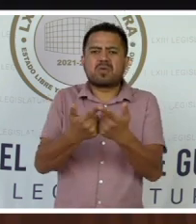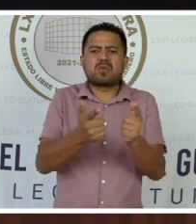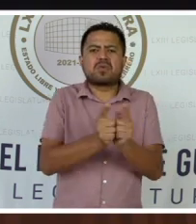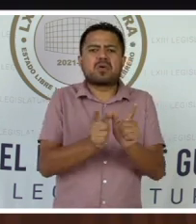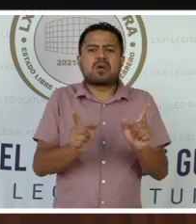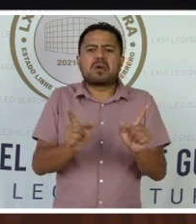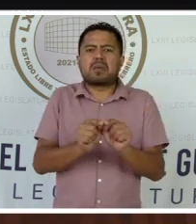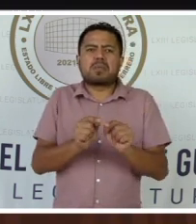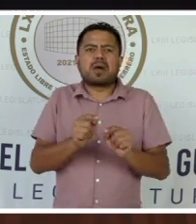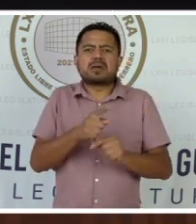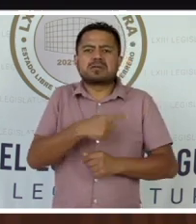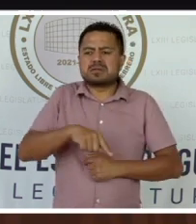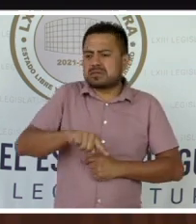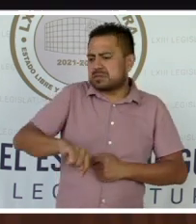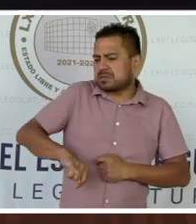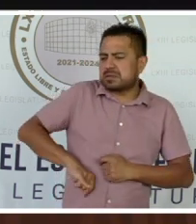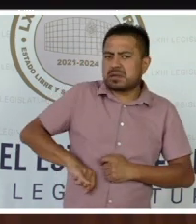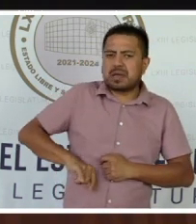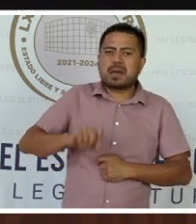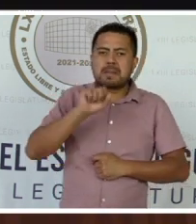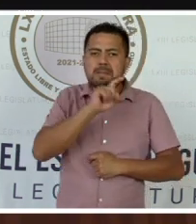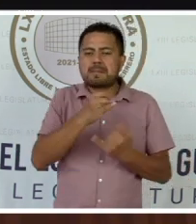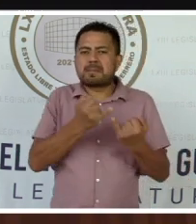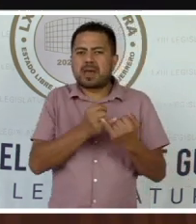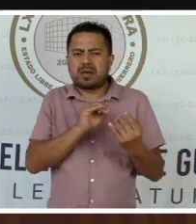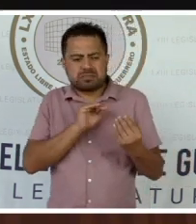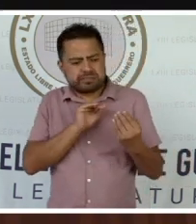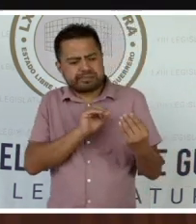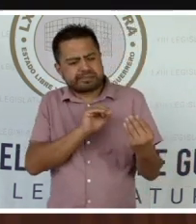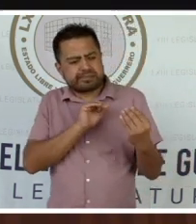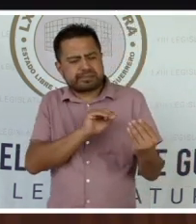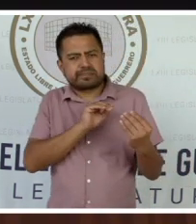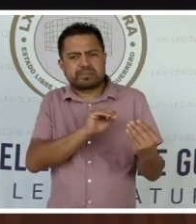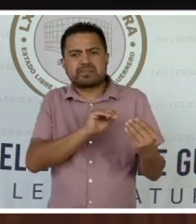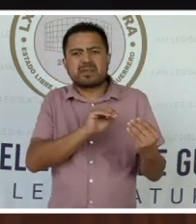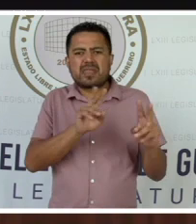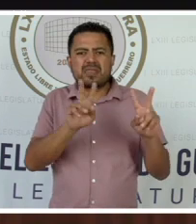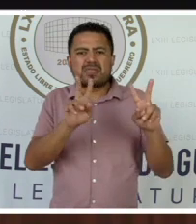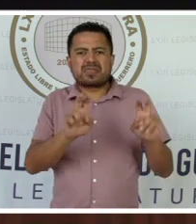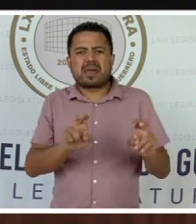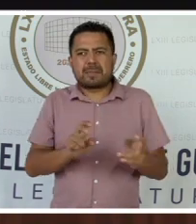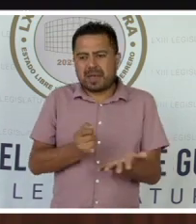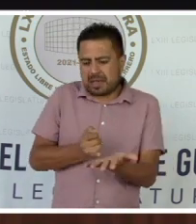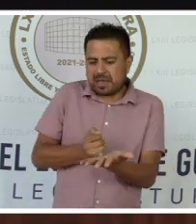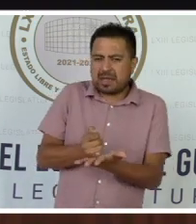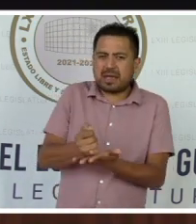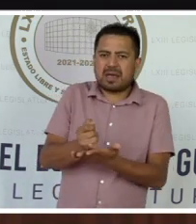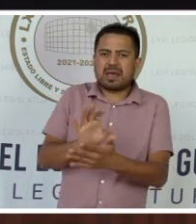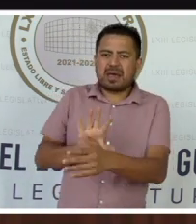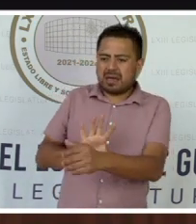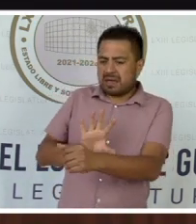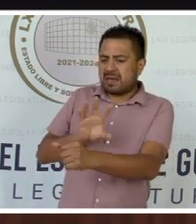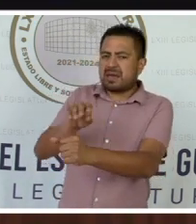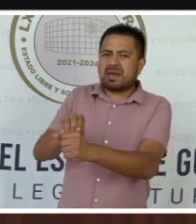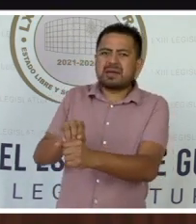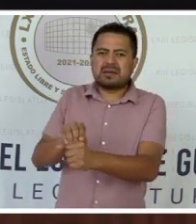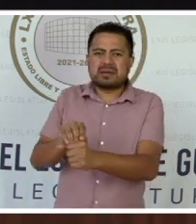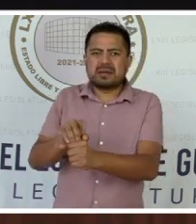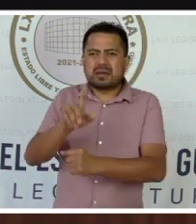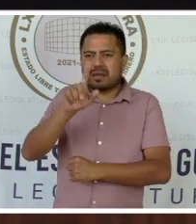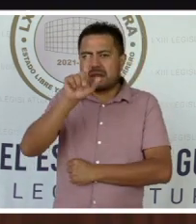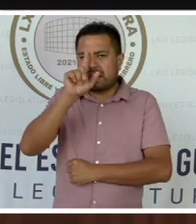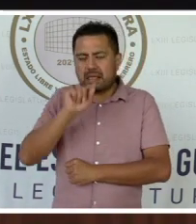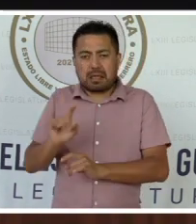así como la discusión de temas para la toma de decisiones incluyendo el intento de